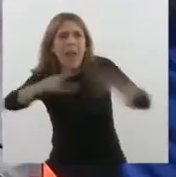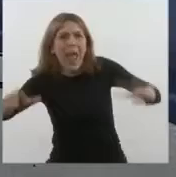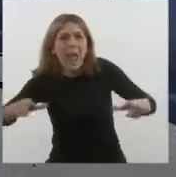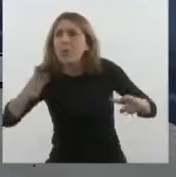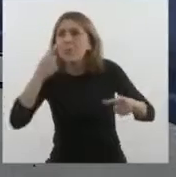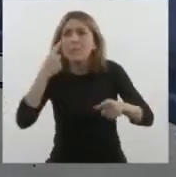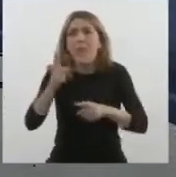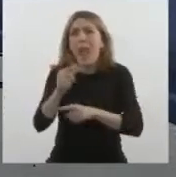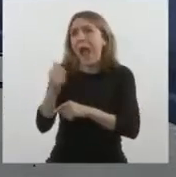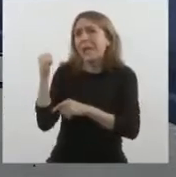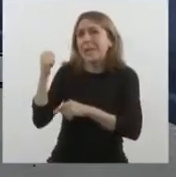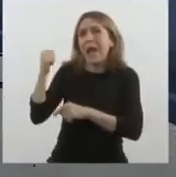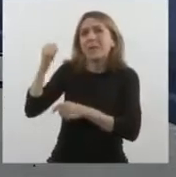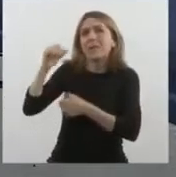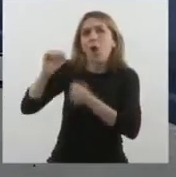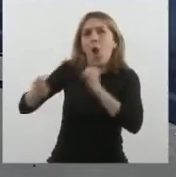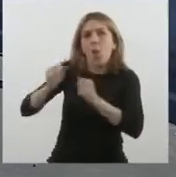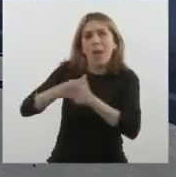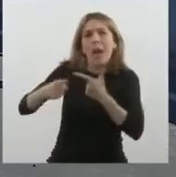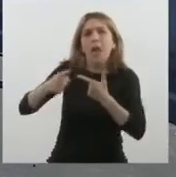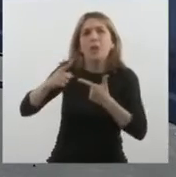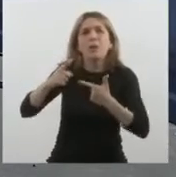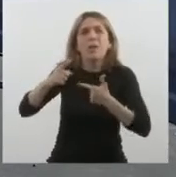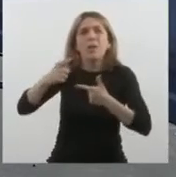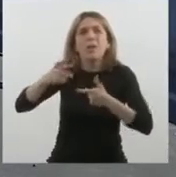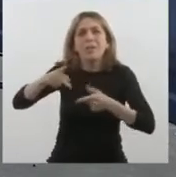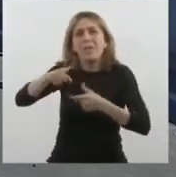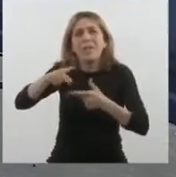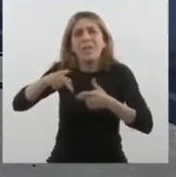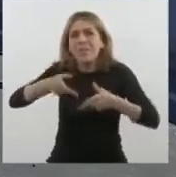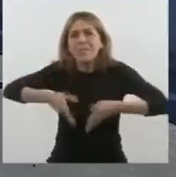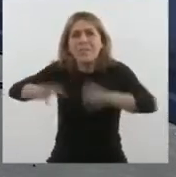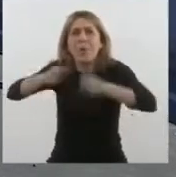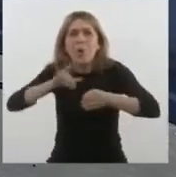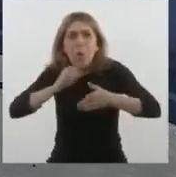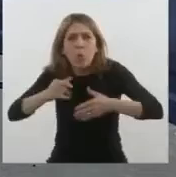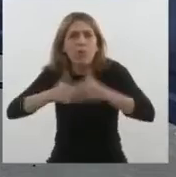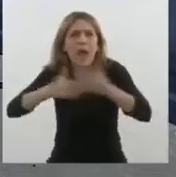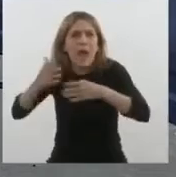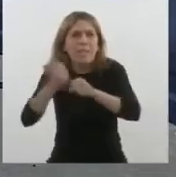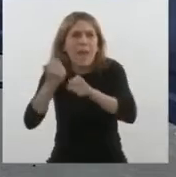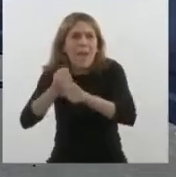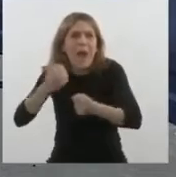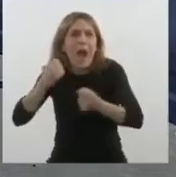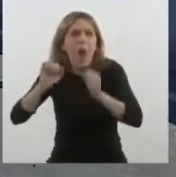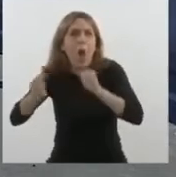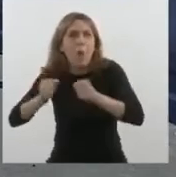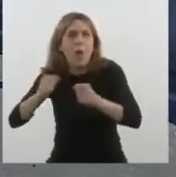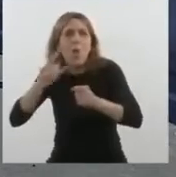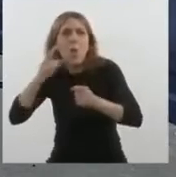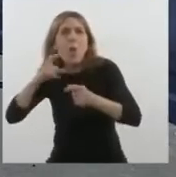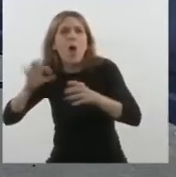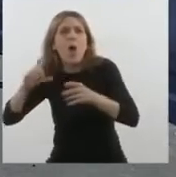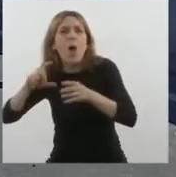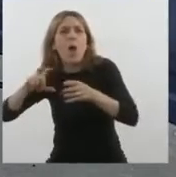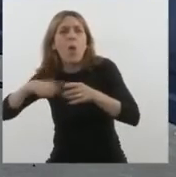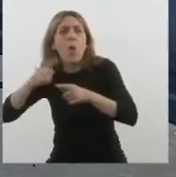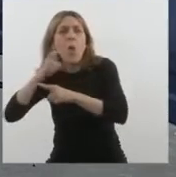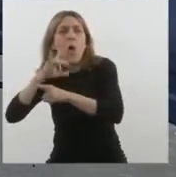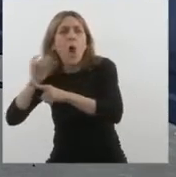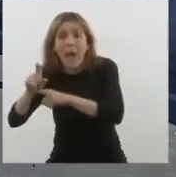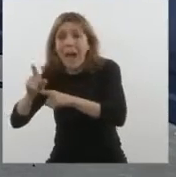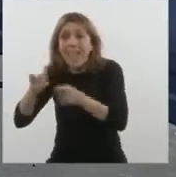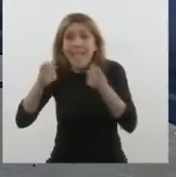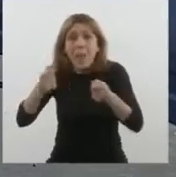los trabajadores de Vialidad y de la UOCRA que estuvieron trabajando en esta construcción y que lo que más deseamos es que se